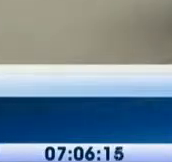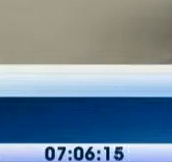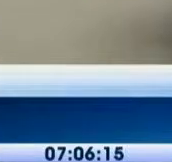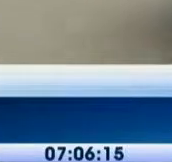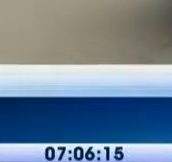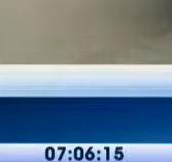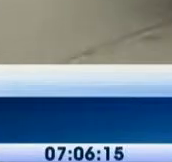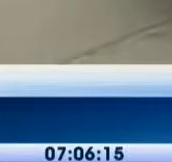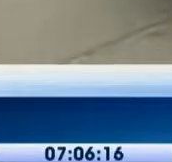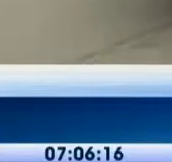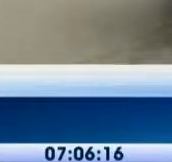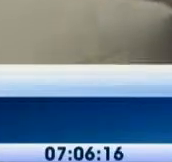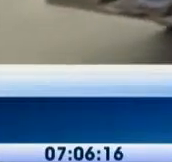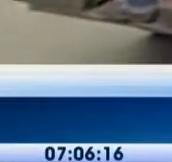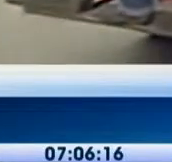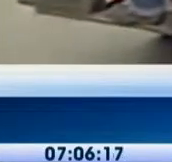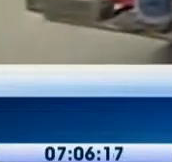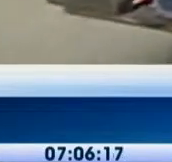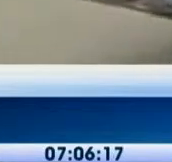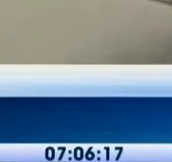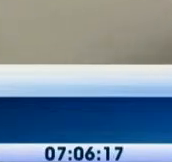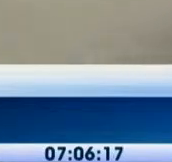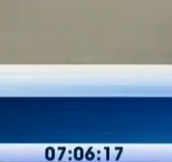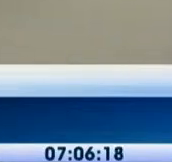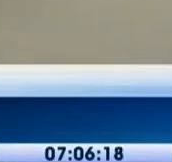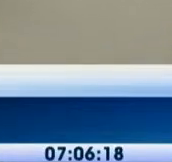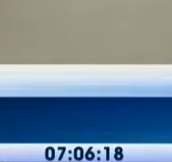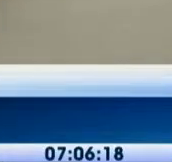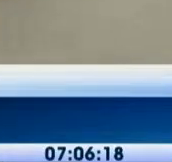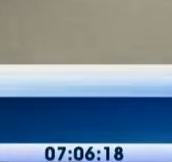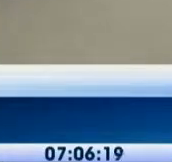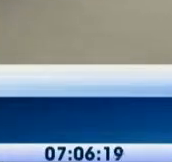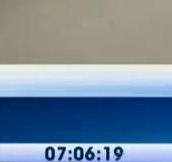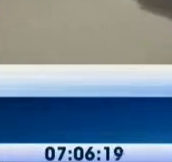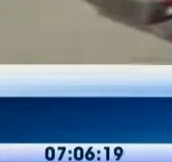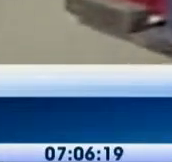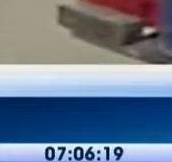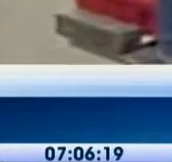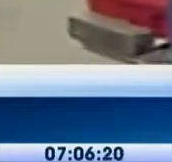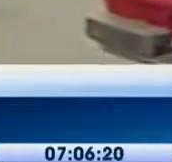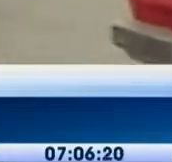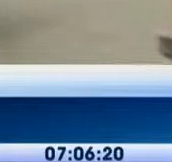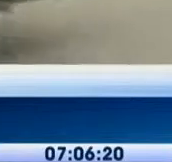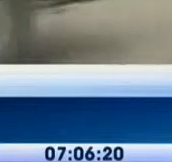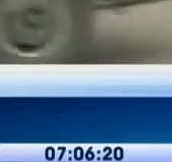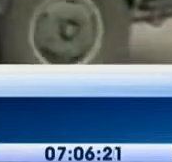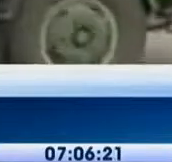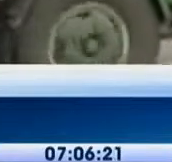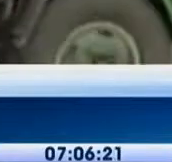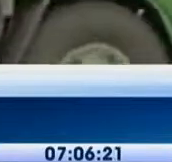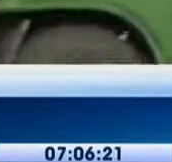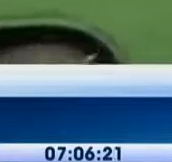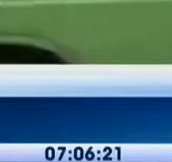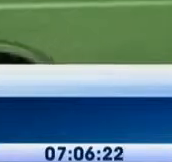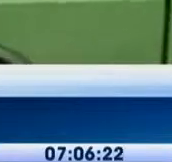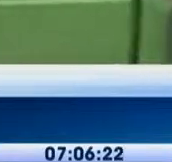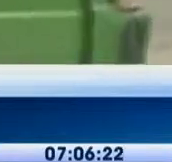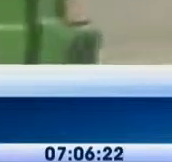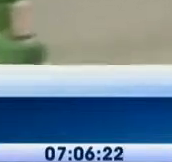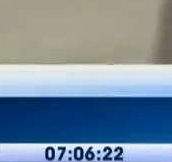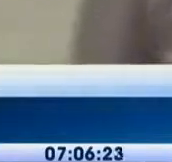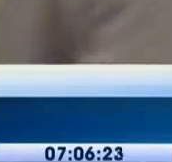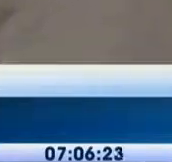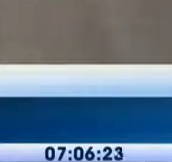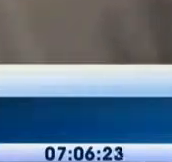puede decir nada, la señora dice. Muy bien, respetamos su decisión. Pero en todo caso, compañero, es este